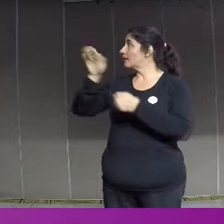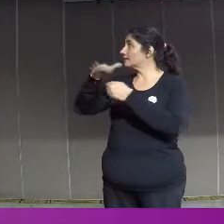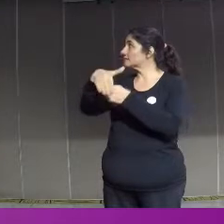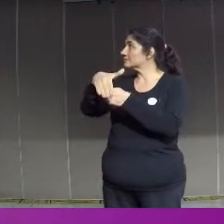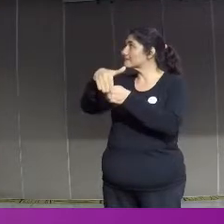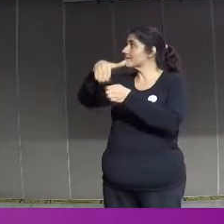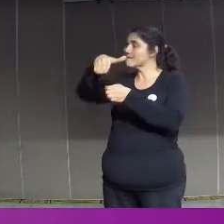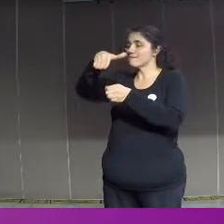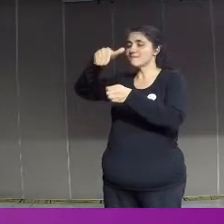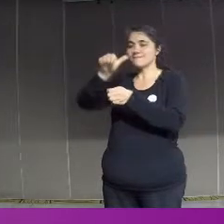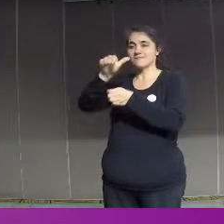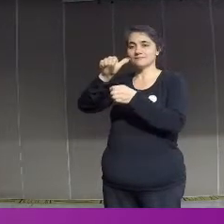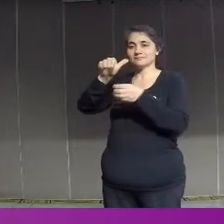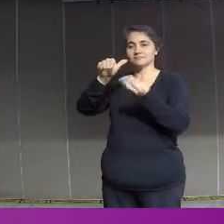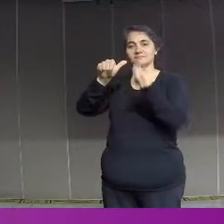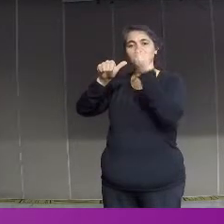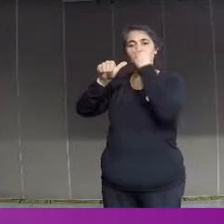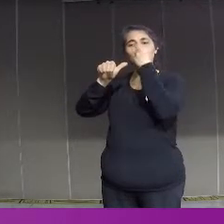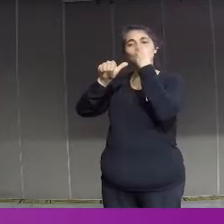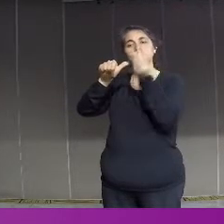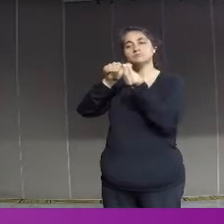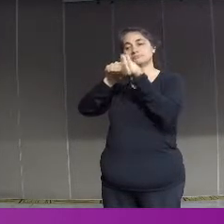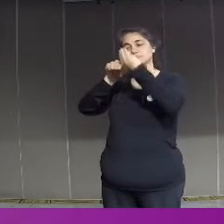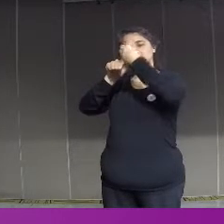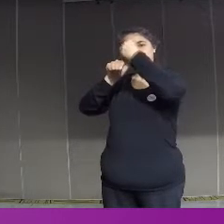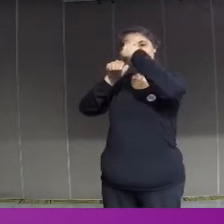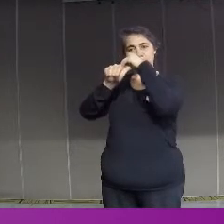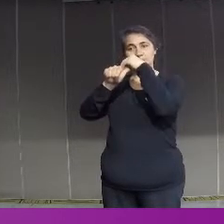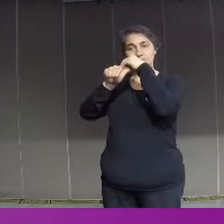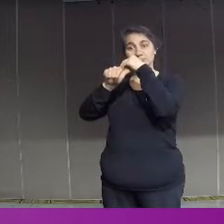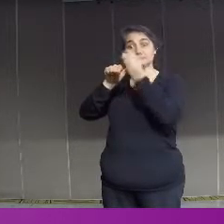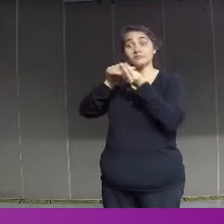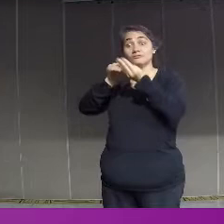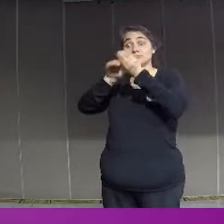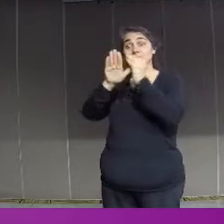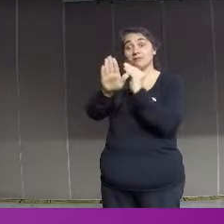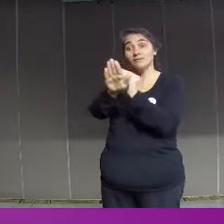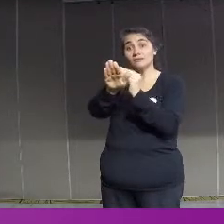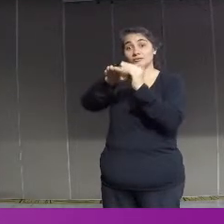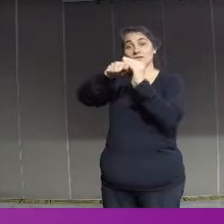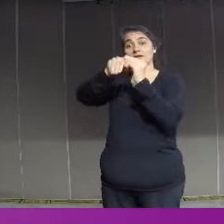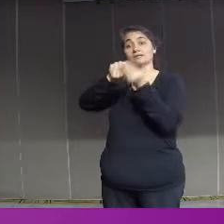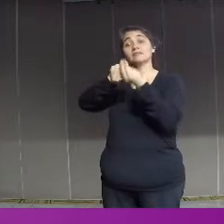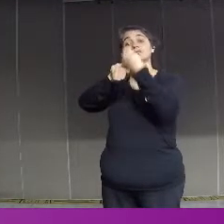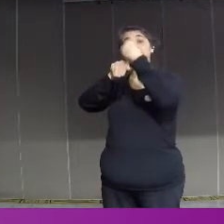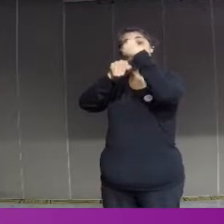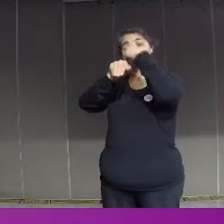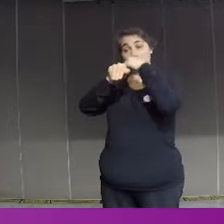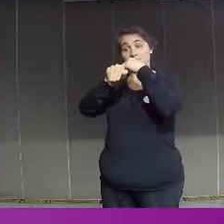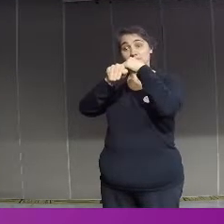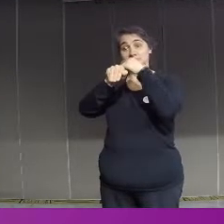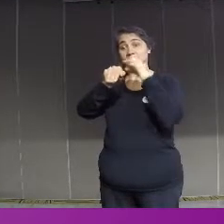levanta? Esto es el bolo. La lengua se levanta, impulsa hacia atrás. En este momento el